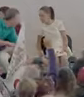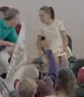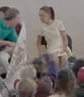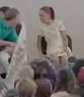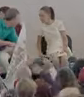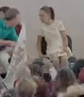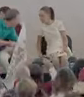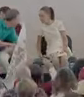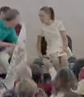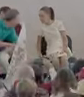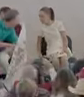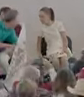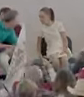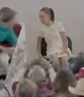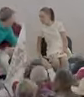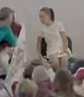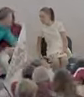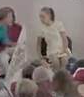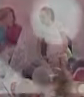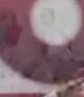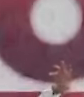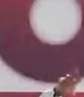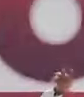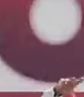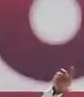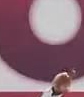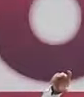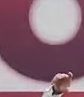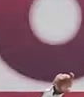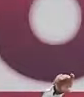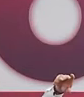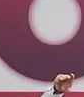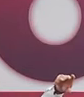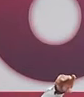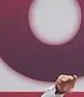Y menos que no sean de la coalición.